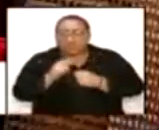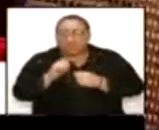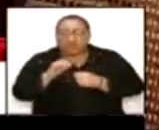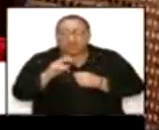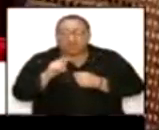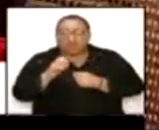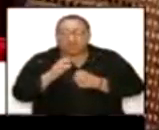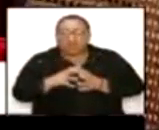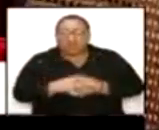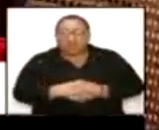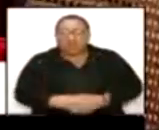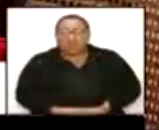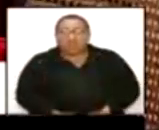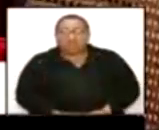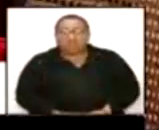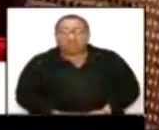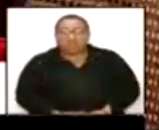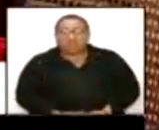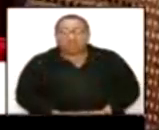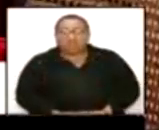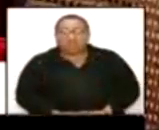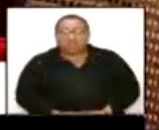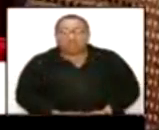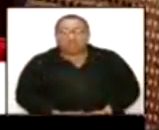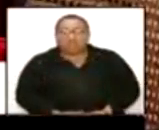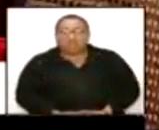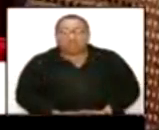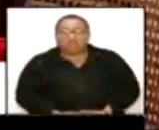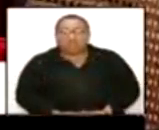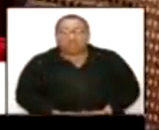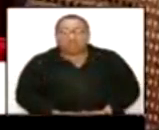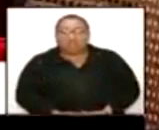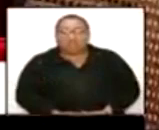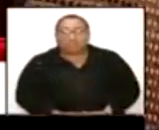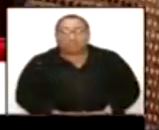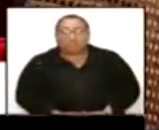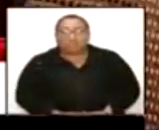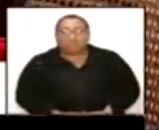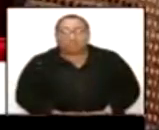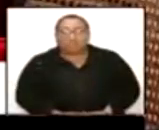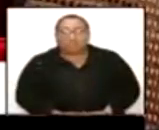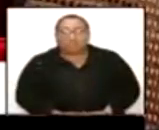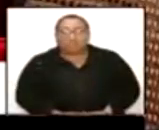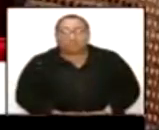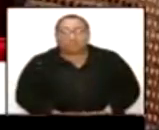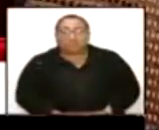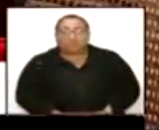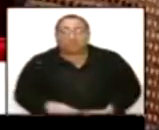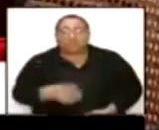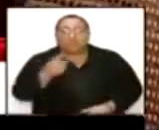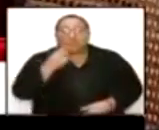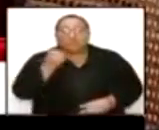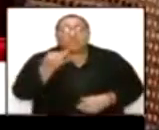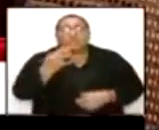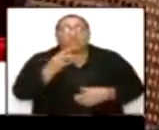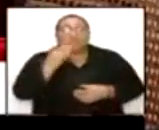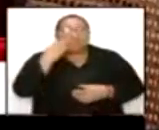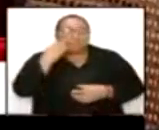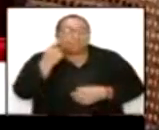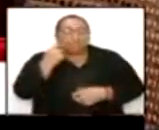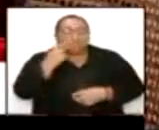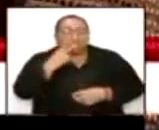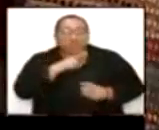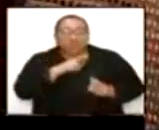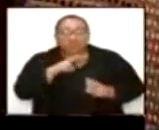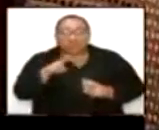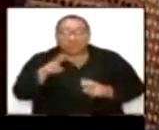terapéutico. Qué bonito suena. Es practicarle la muerte, que derrame la sangre y poner en riesgo. Lo que no dicen las estadísticas es cuántas mamás adolescentes